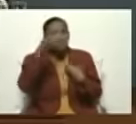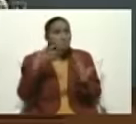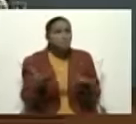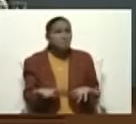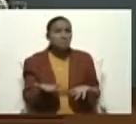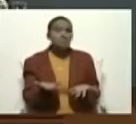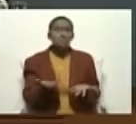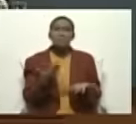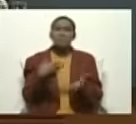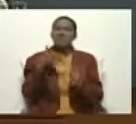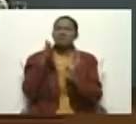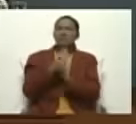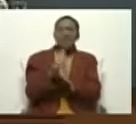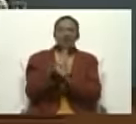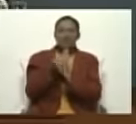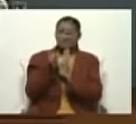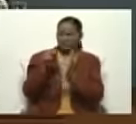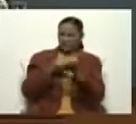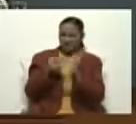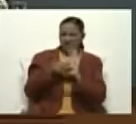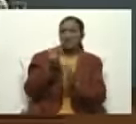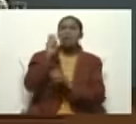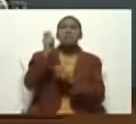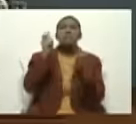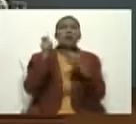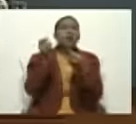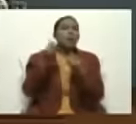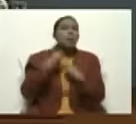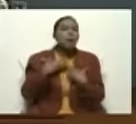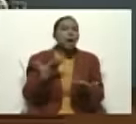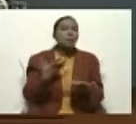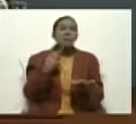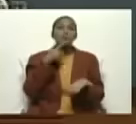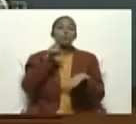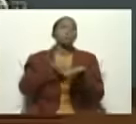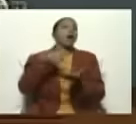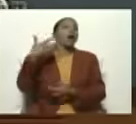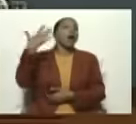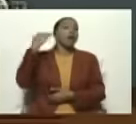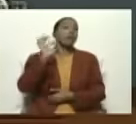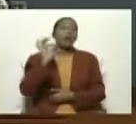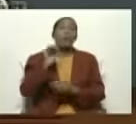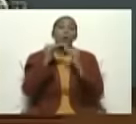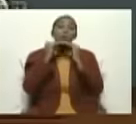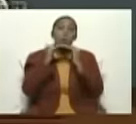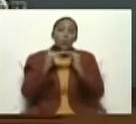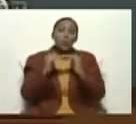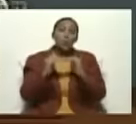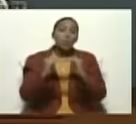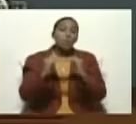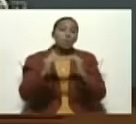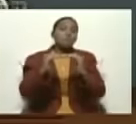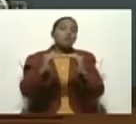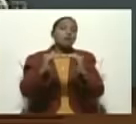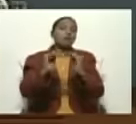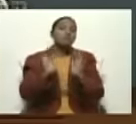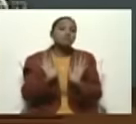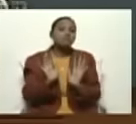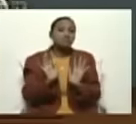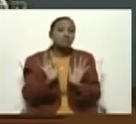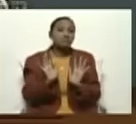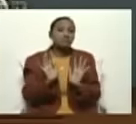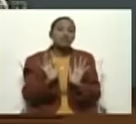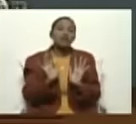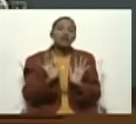qué sentido tenía esa tarea, que no fue cumplida en un momento y se quedó en ese momento. Hablar de